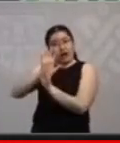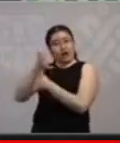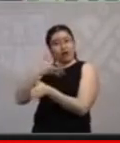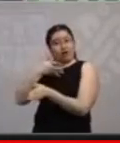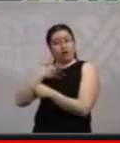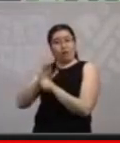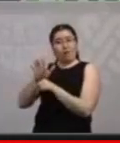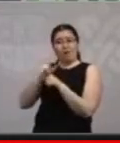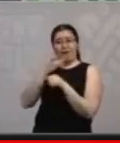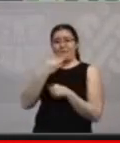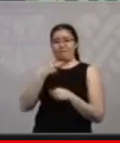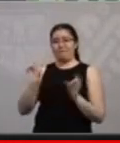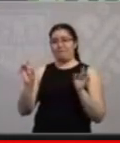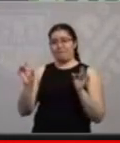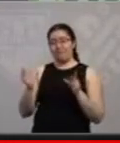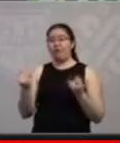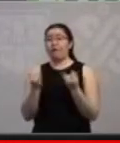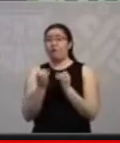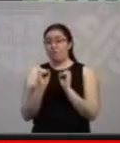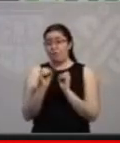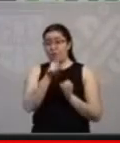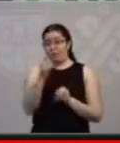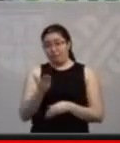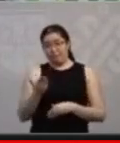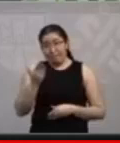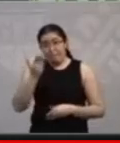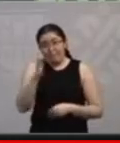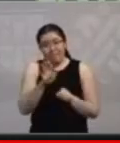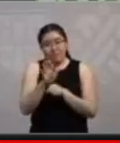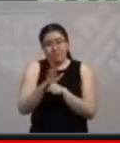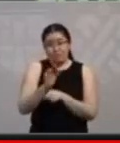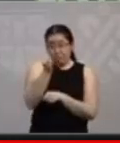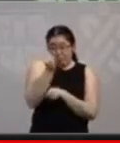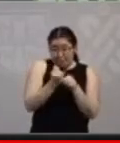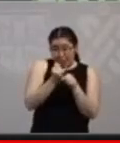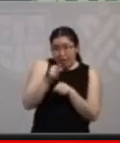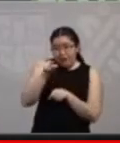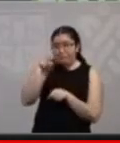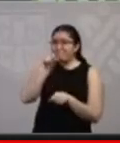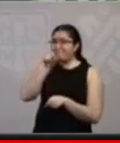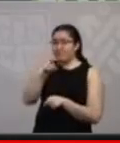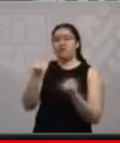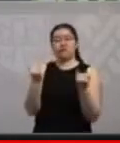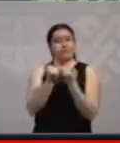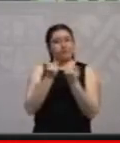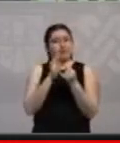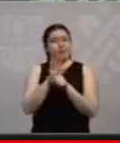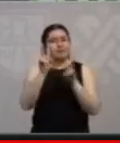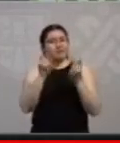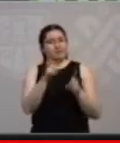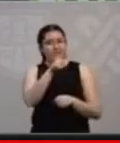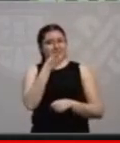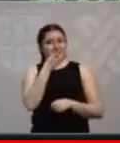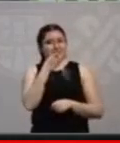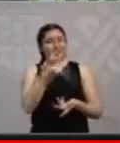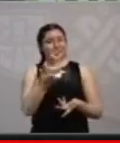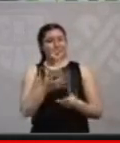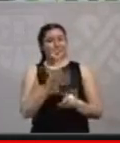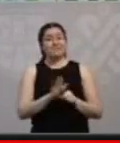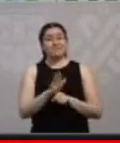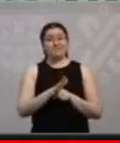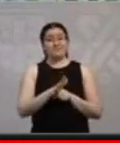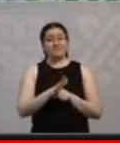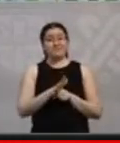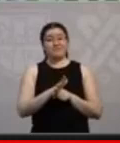investigando a Mancera, o si ustedes estarían pidiendo que las investigaciones llegaran hasta él, incluso también vinculadas a esto que usted mencionaba de,